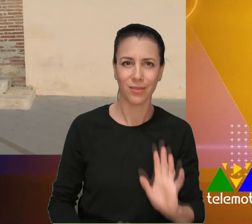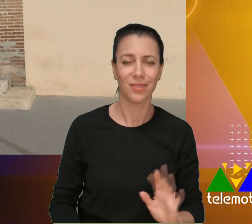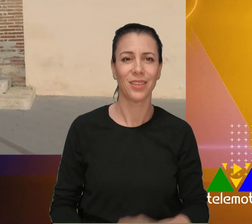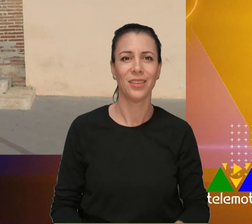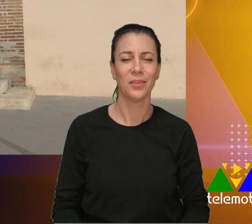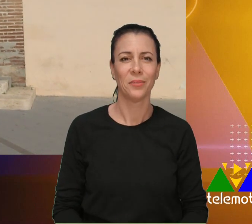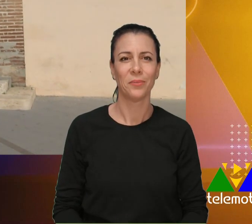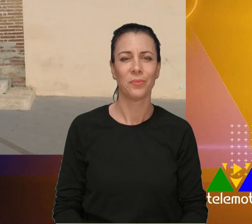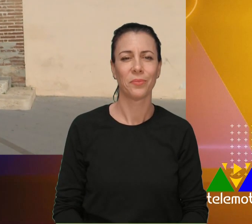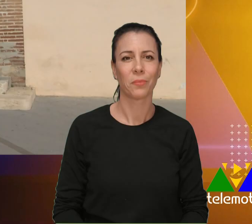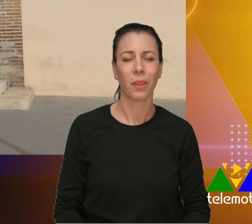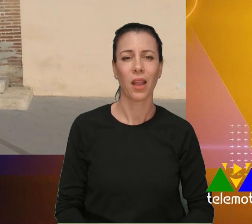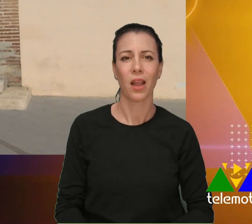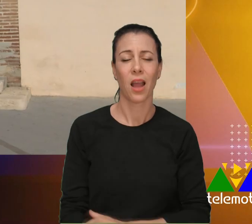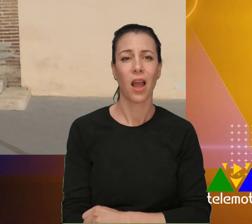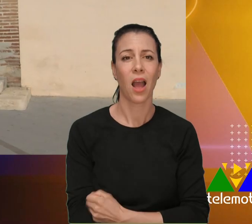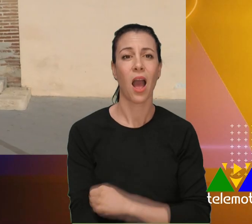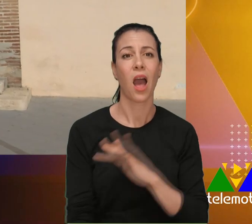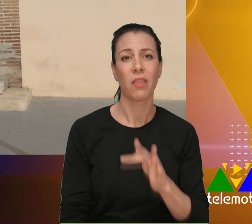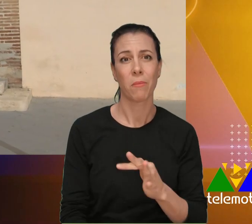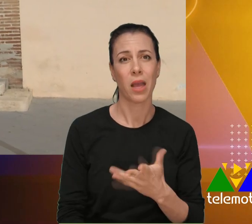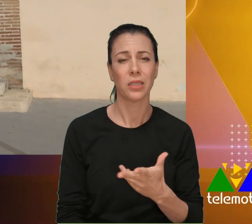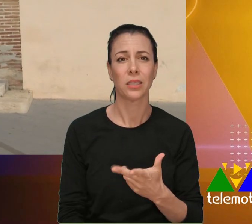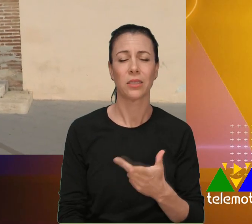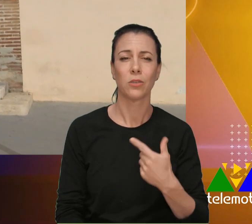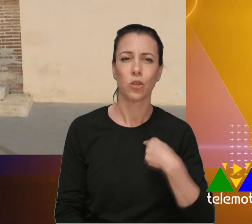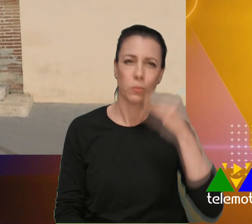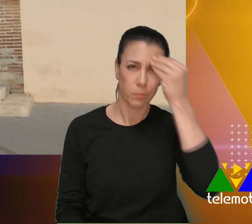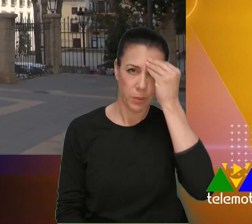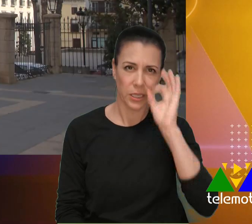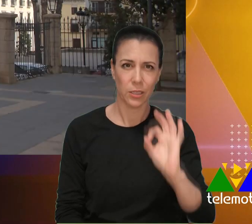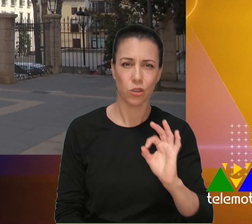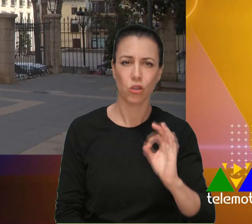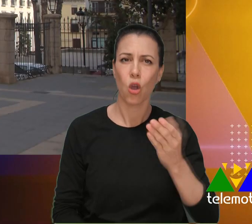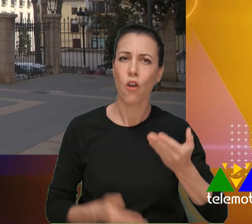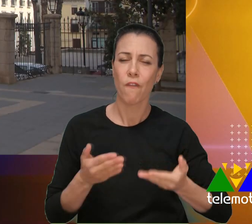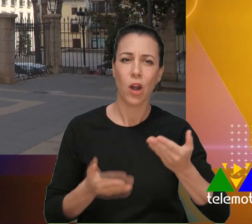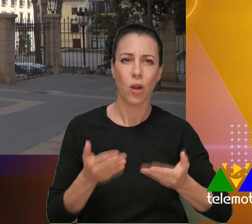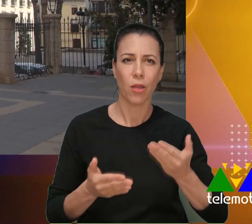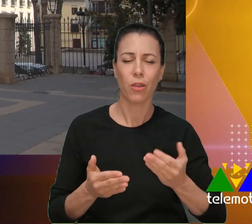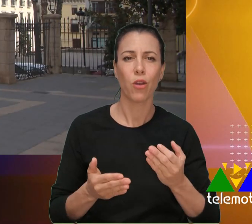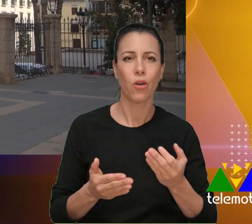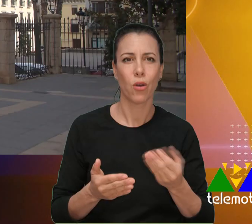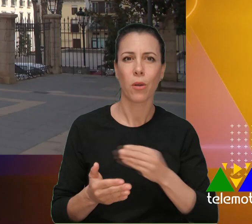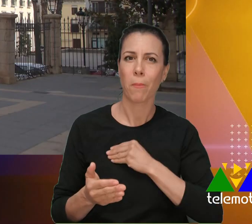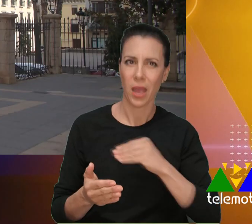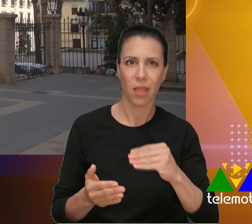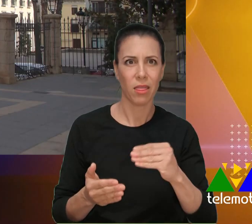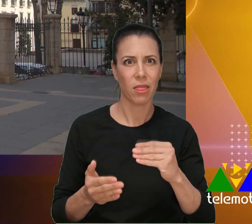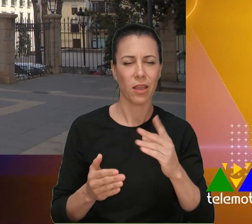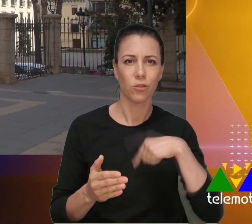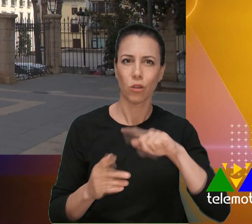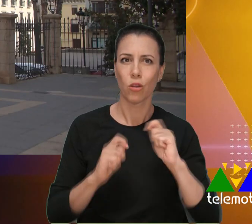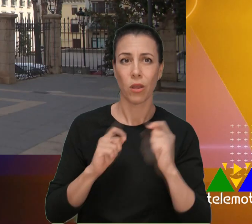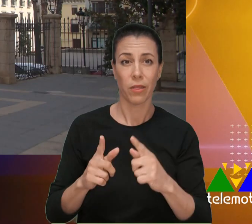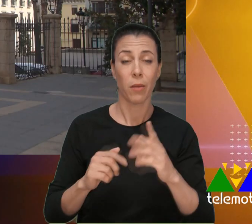indudablemente merece, yo diría que merecería la valoración que tiene, es decir,